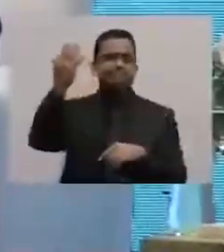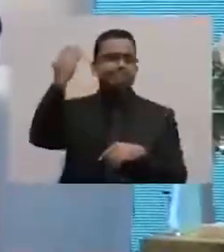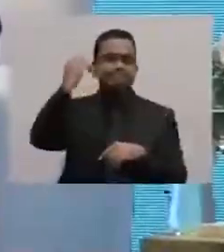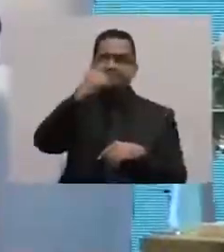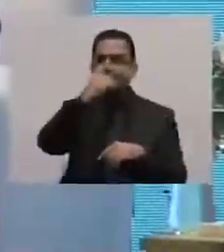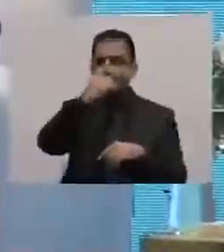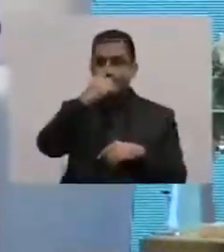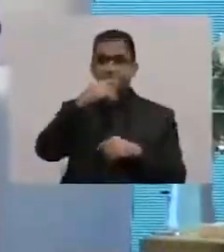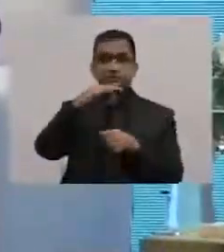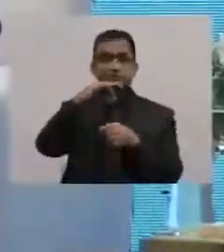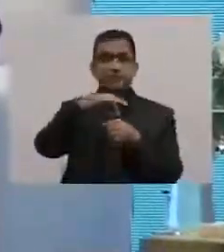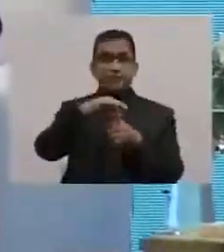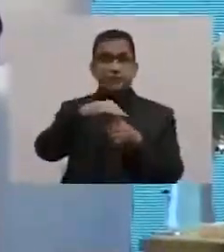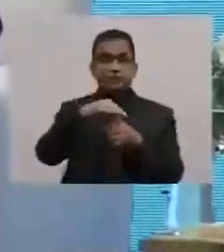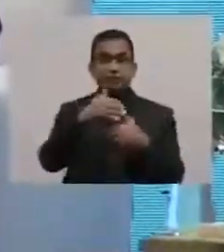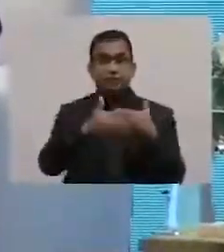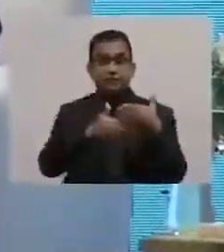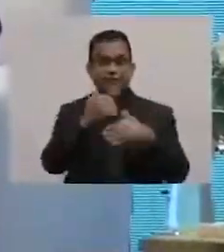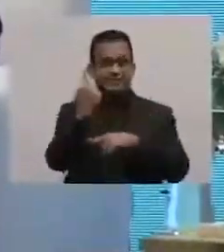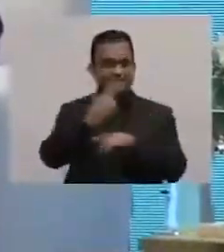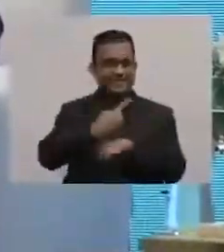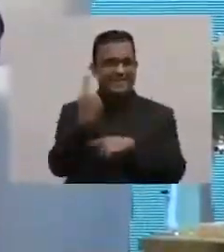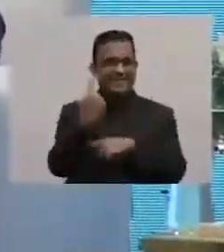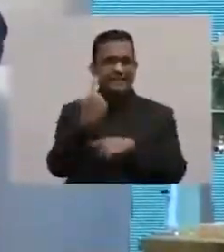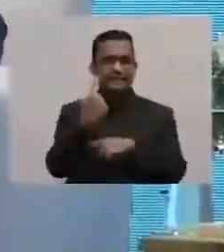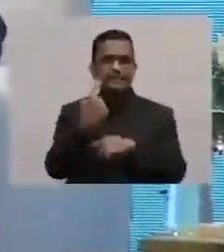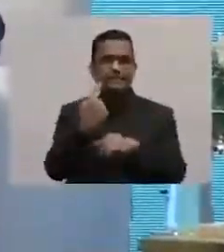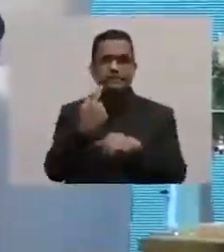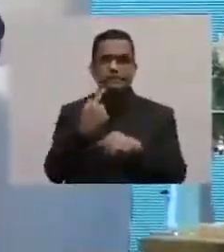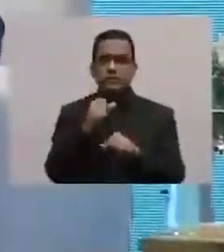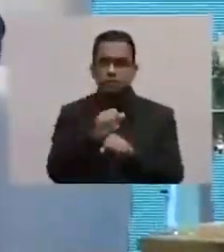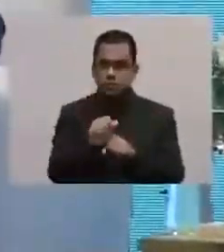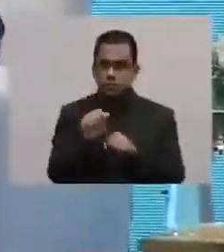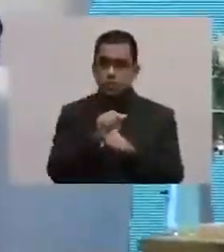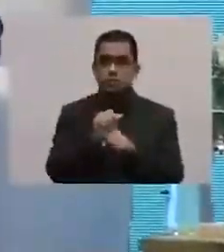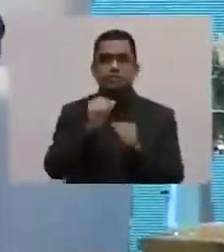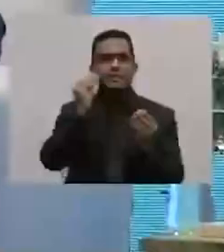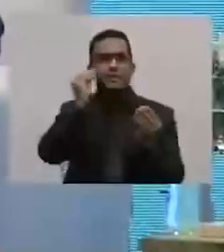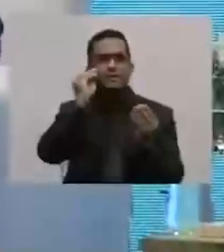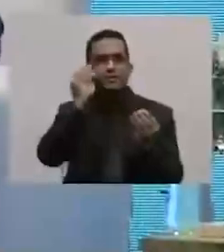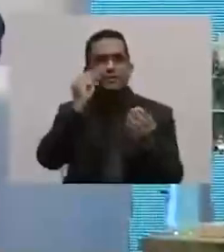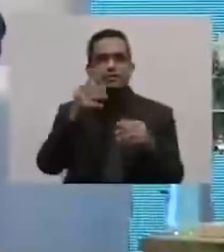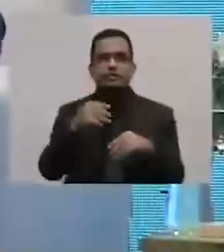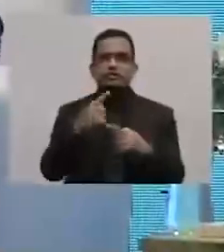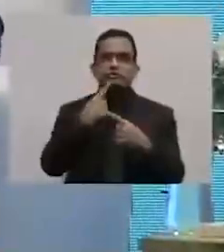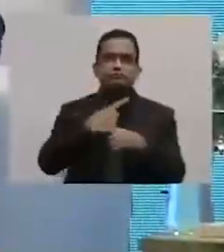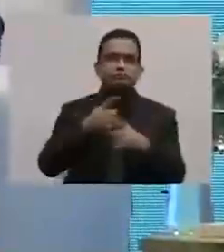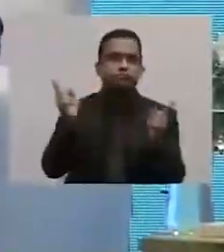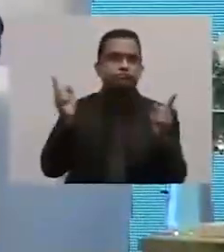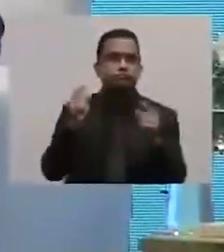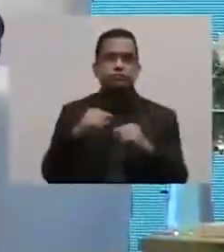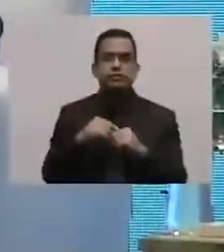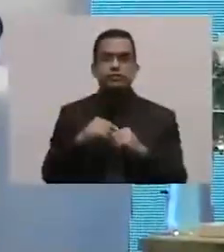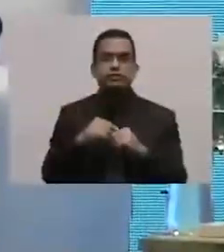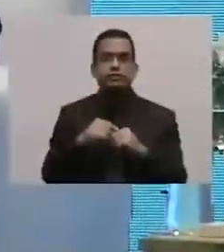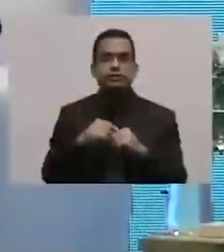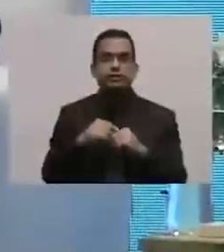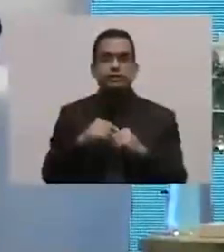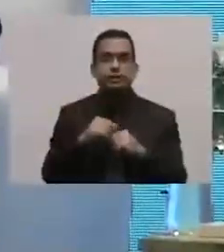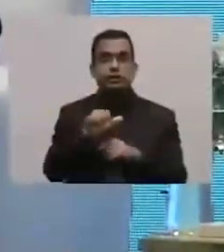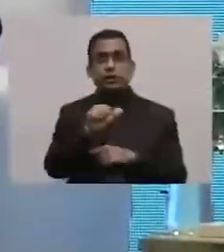el día de las elecciones. No había ninguna información adicional que no fuese la voz oficial de la